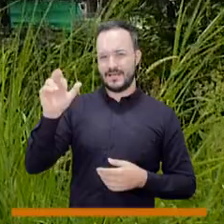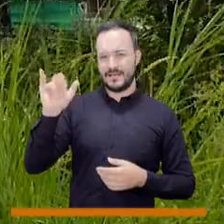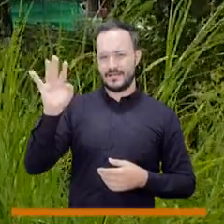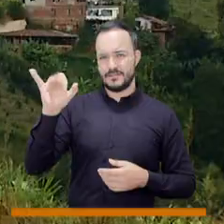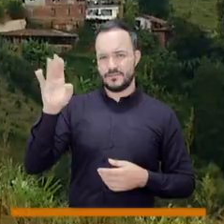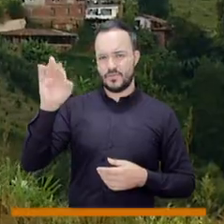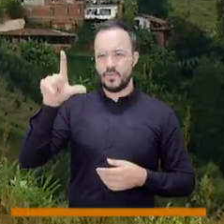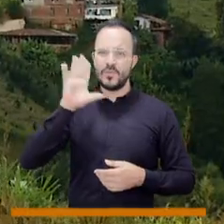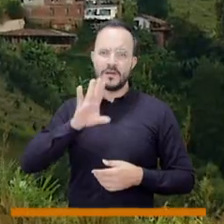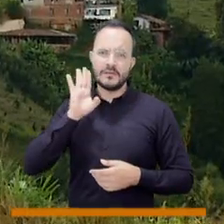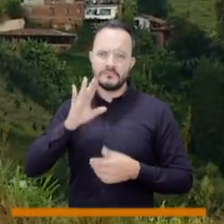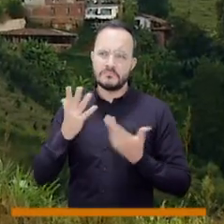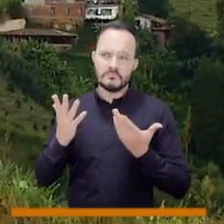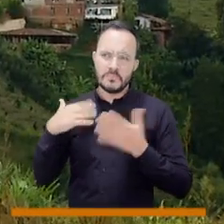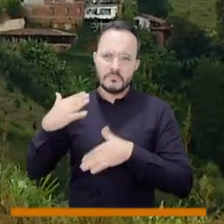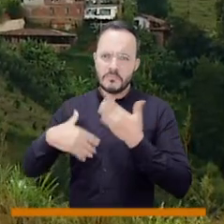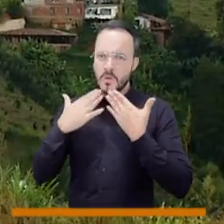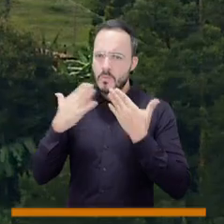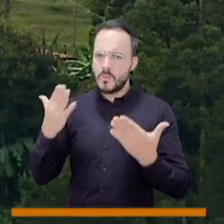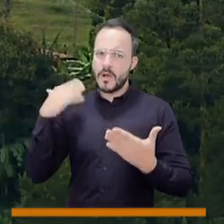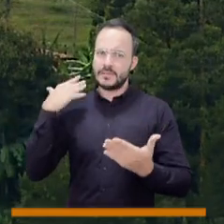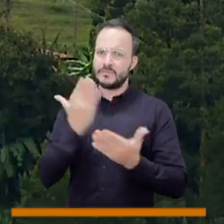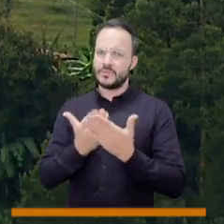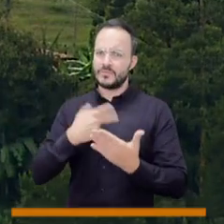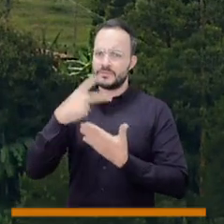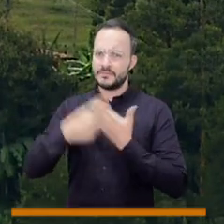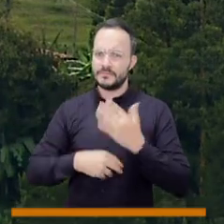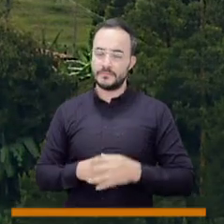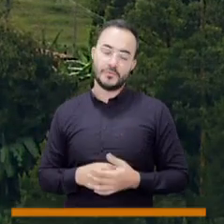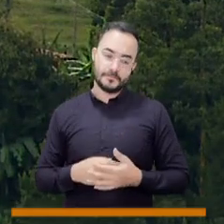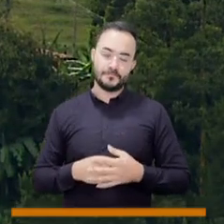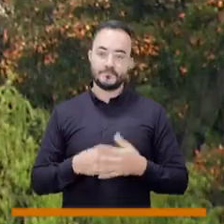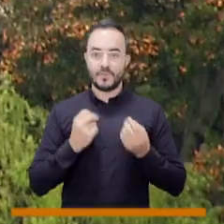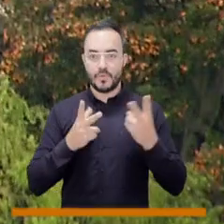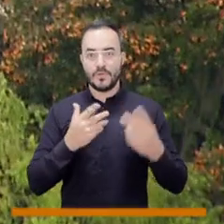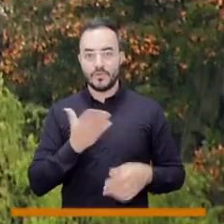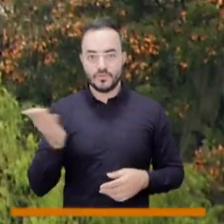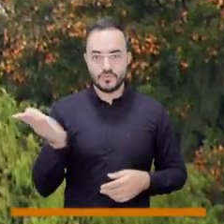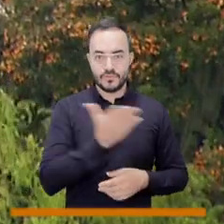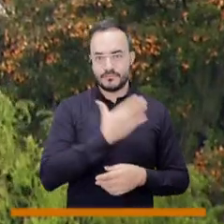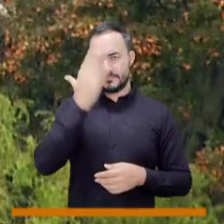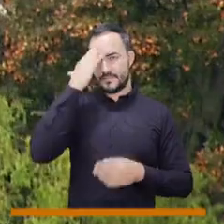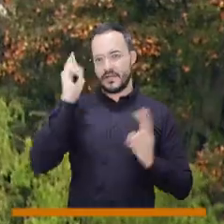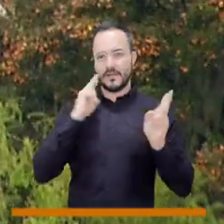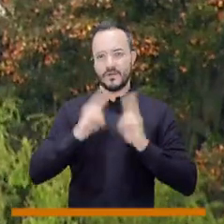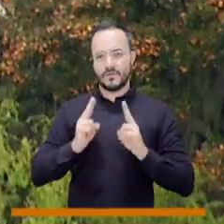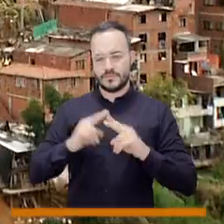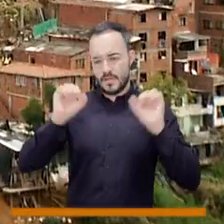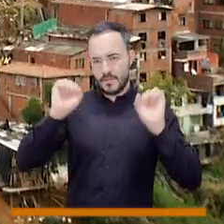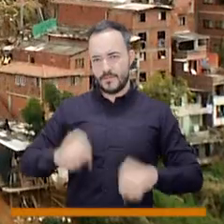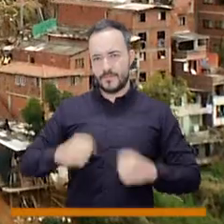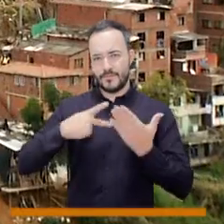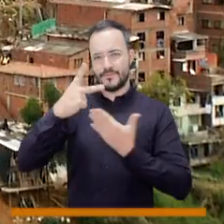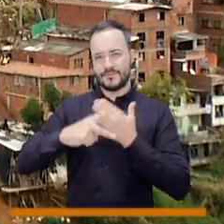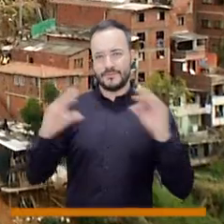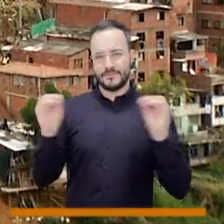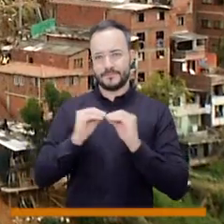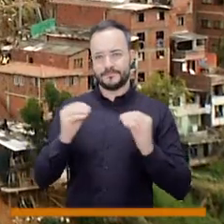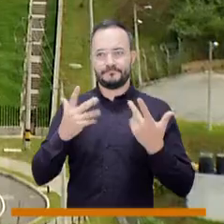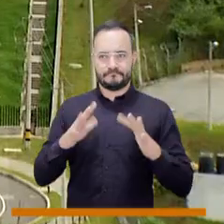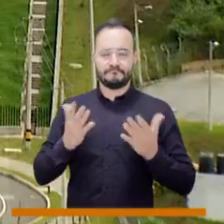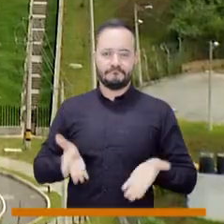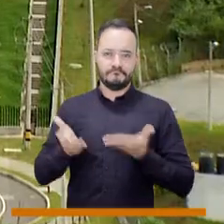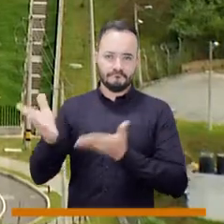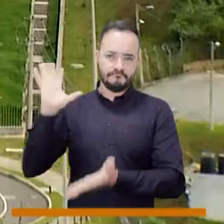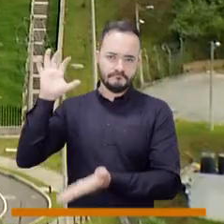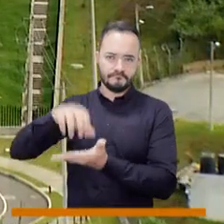una cárcel para sindicados en San Cristóbal. Cuéntenos cómo van las cosas, cómo va eso. Se aprobó ese proyecto de acuerdo para esa construcción de la cárcel.